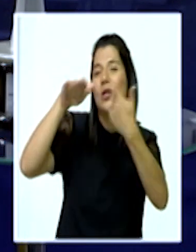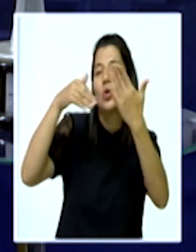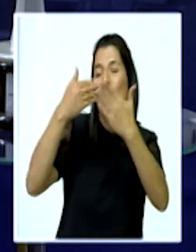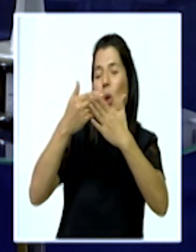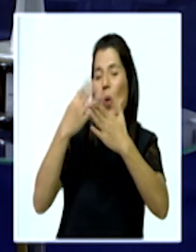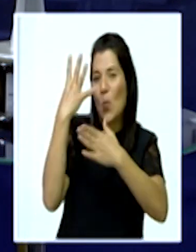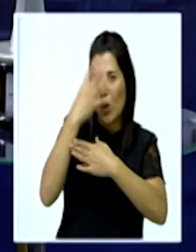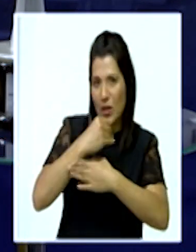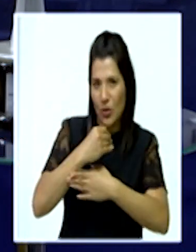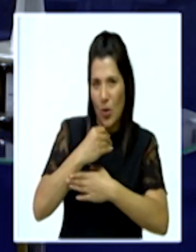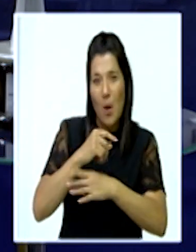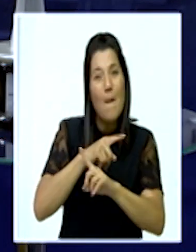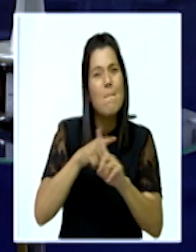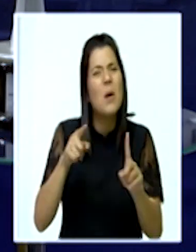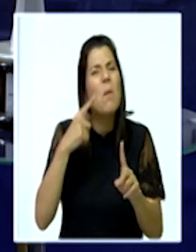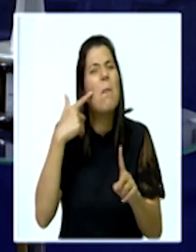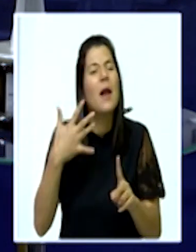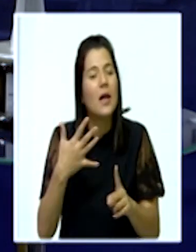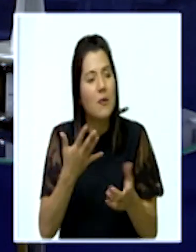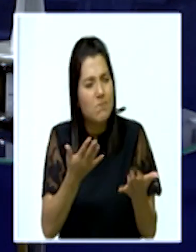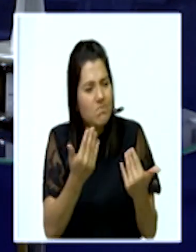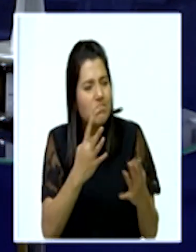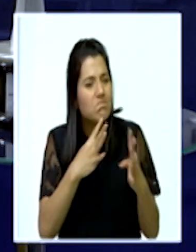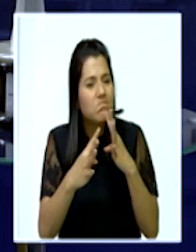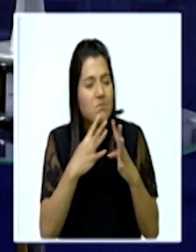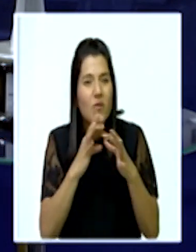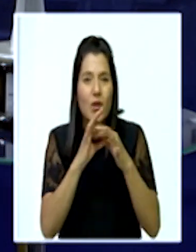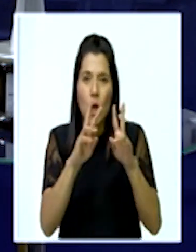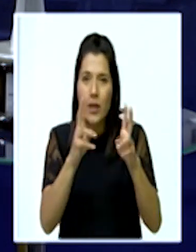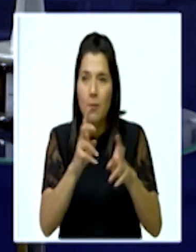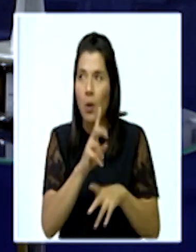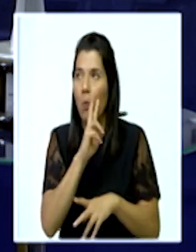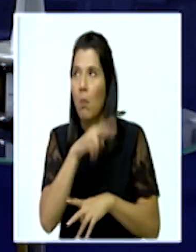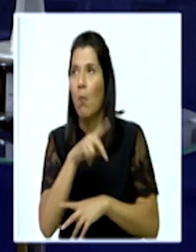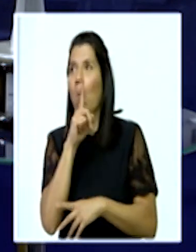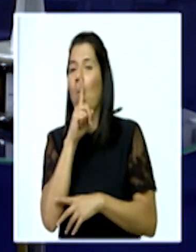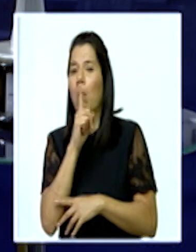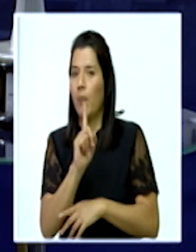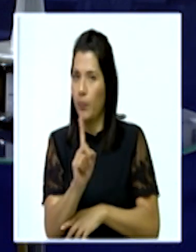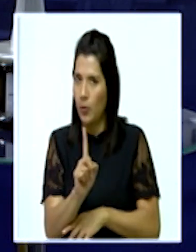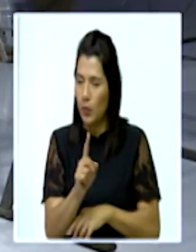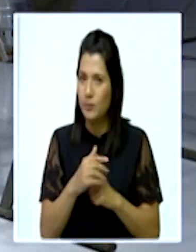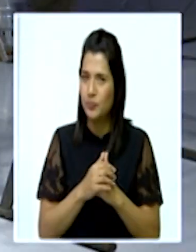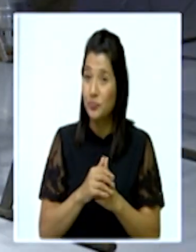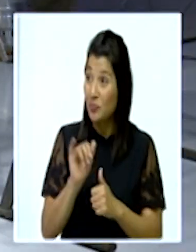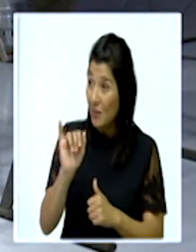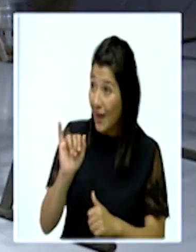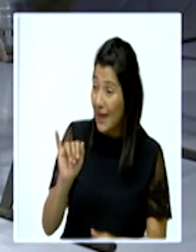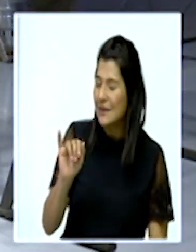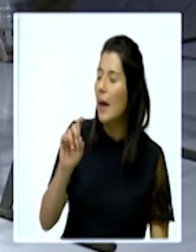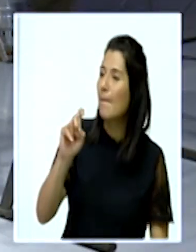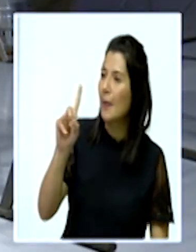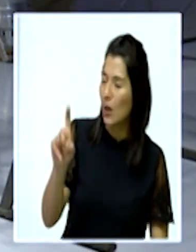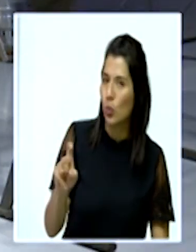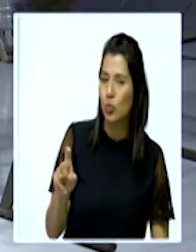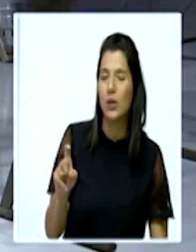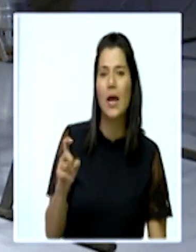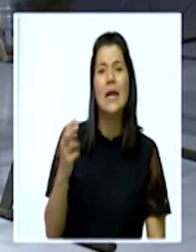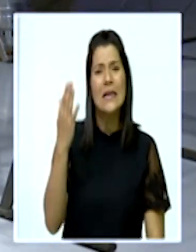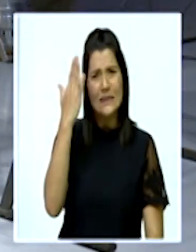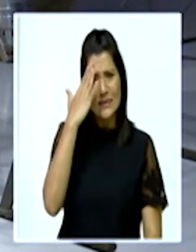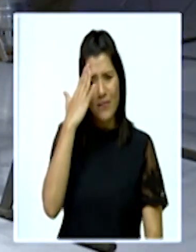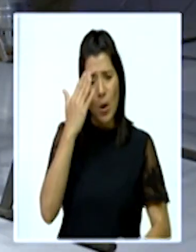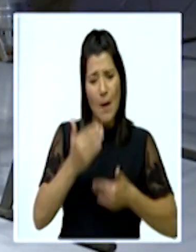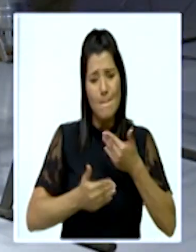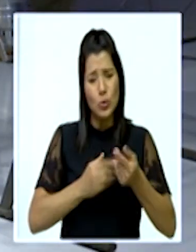fomentar la conversación sobre ese tema, no negarlo. María Esther, justamente esa era una de las preguntas que yo tenía, porque sabemos que el duelo